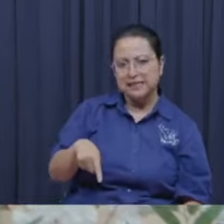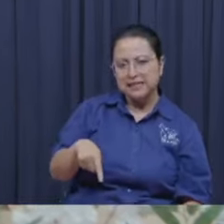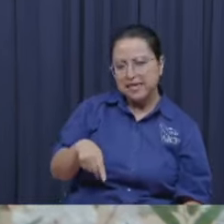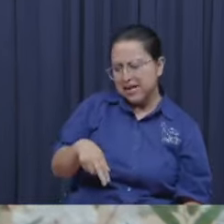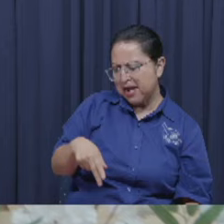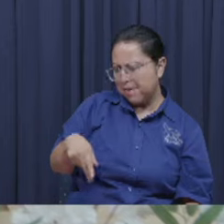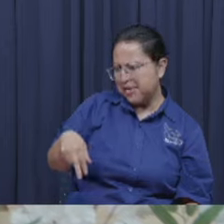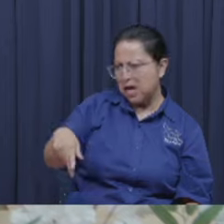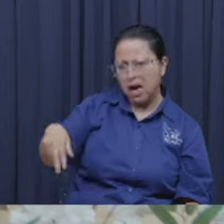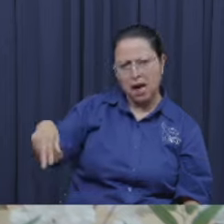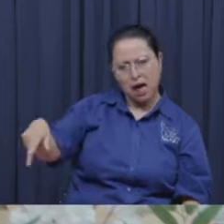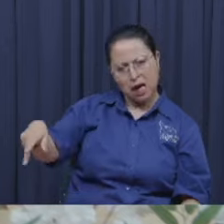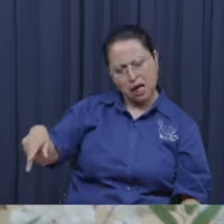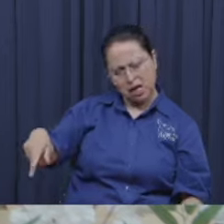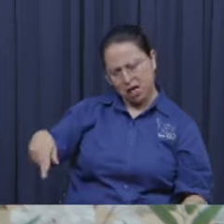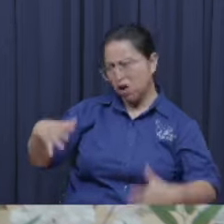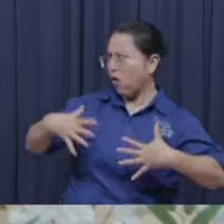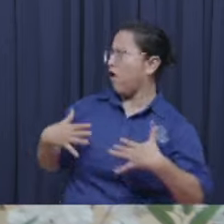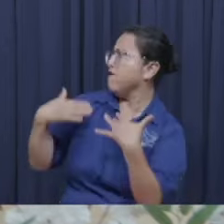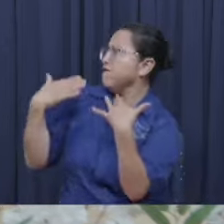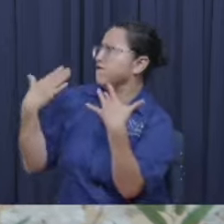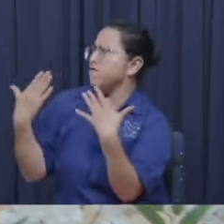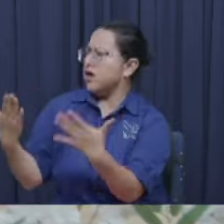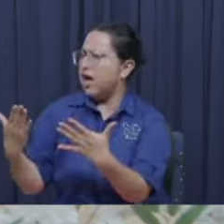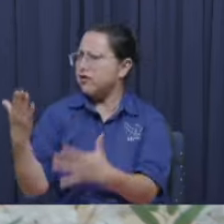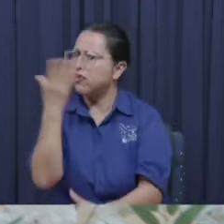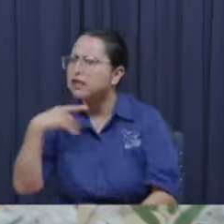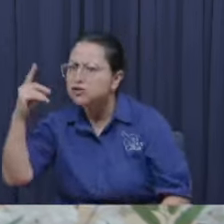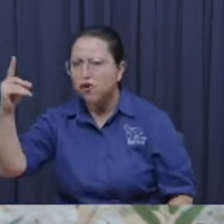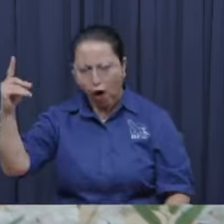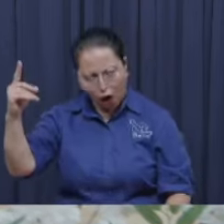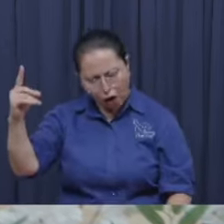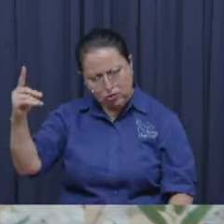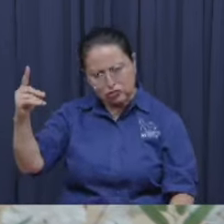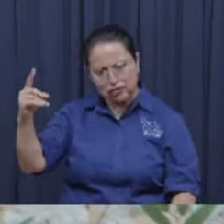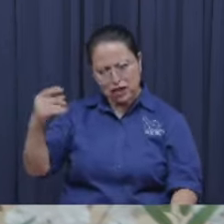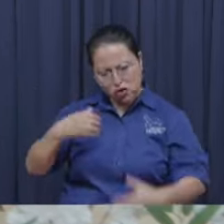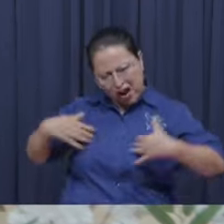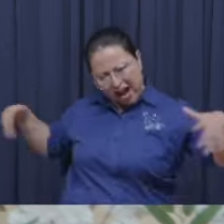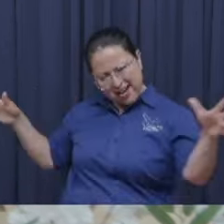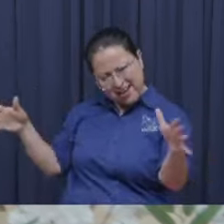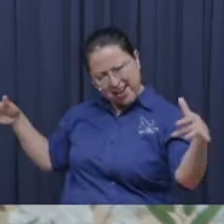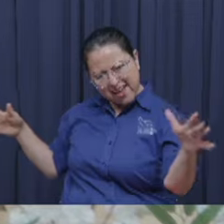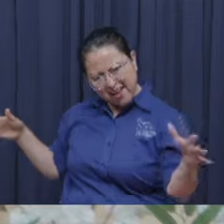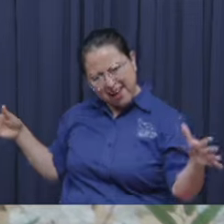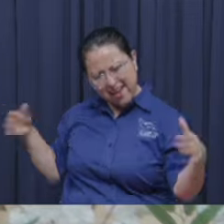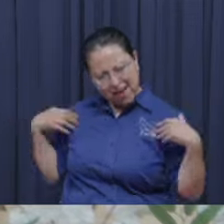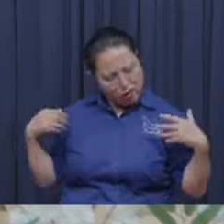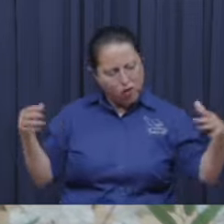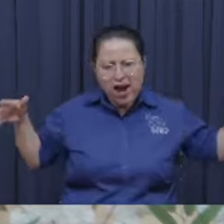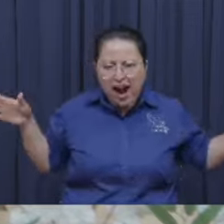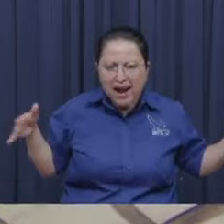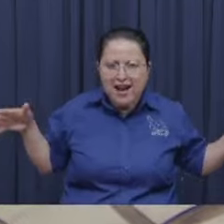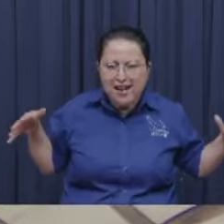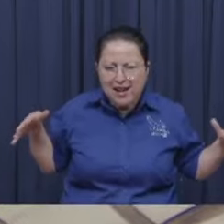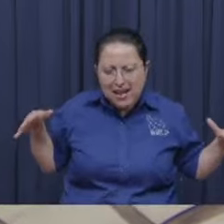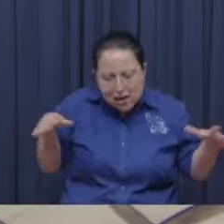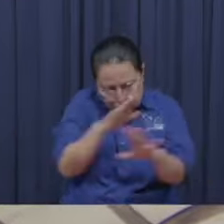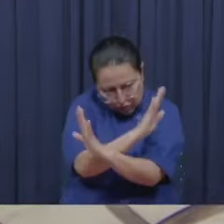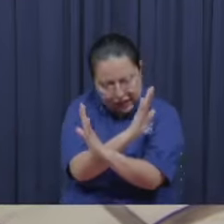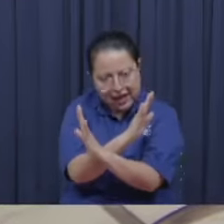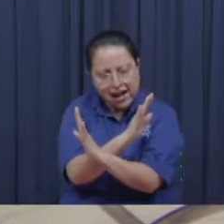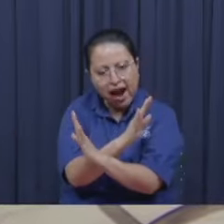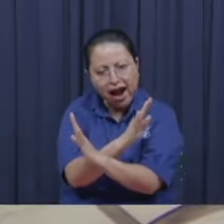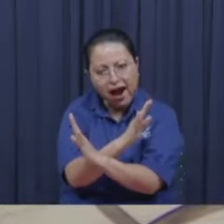problemas, pero van a tener una potestad angélica superior, que es la que presentó ese sello,